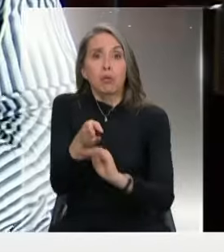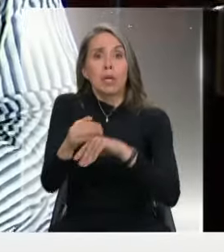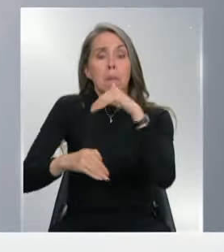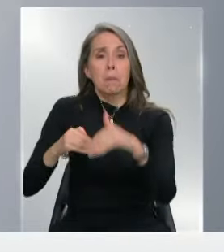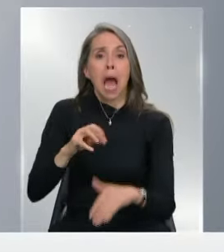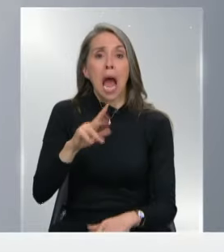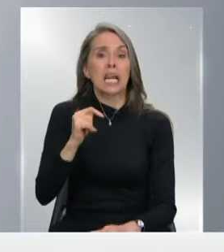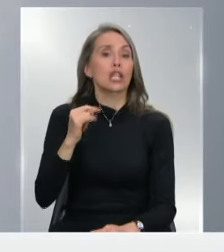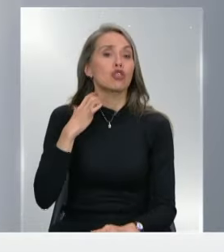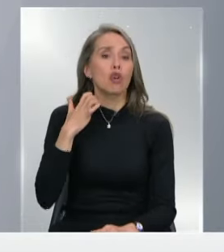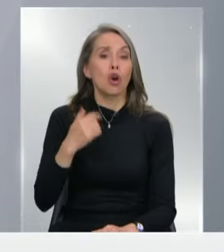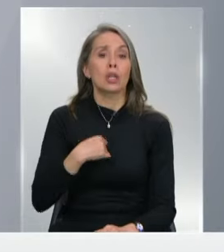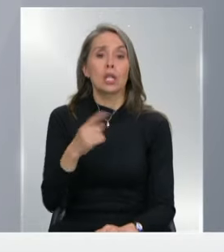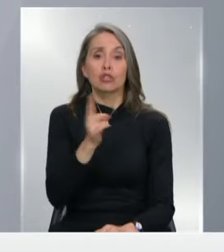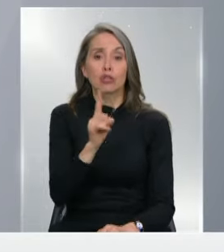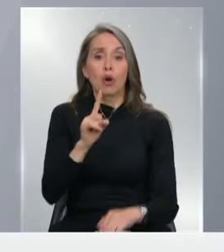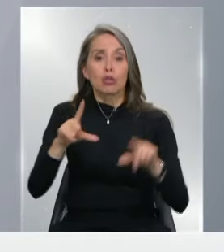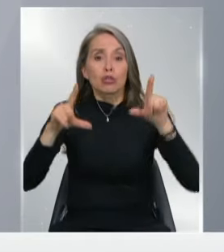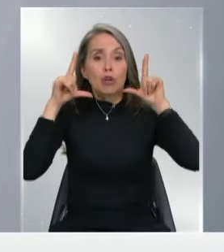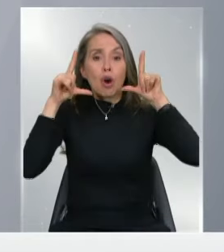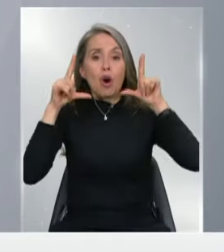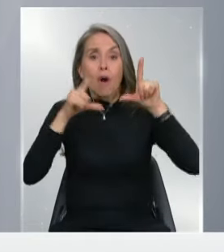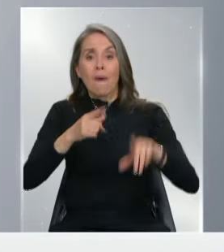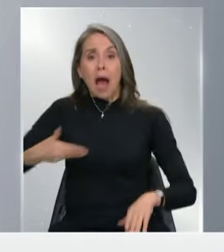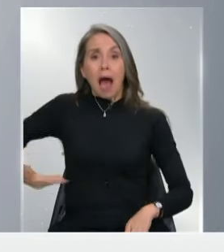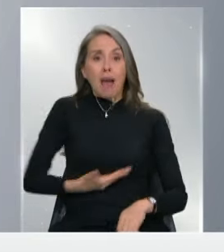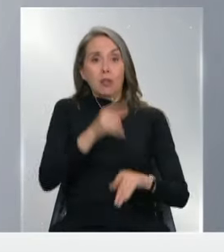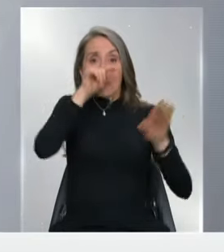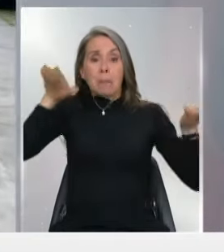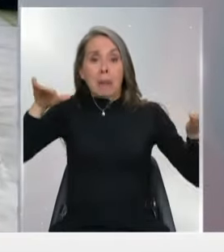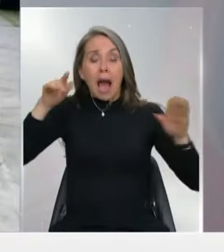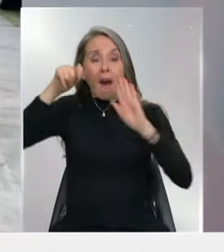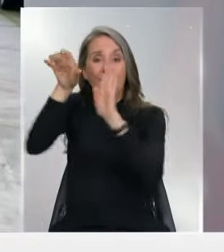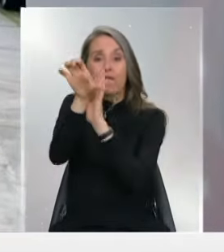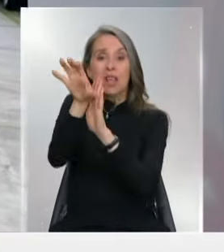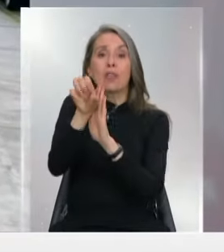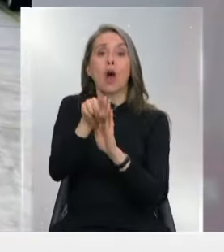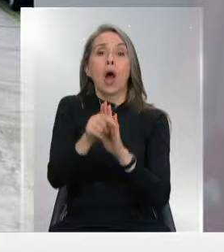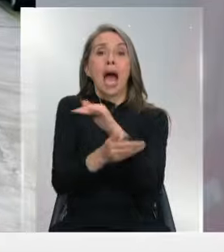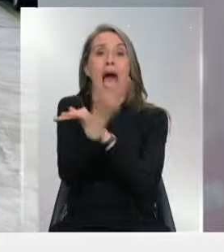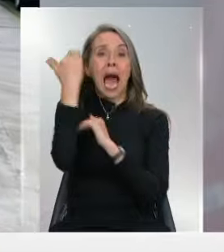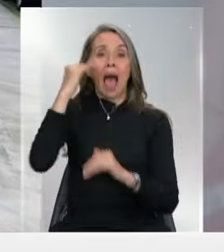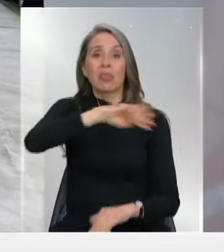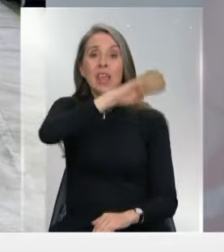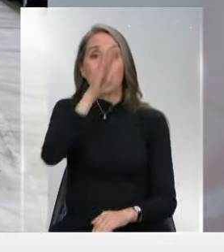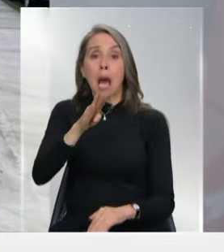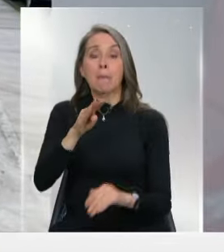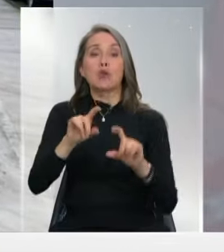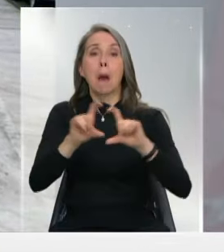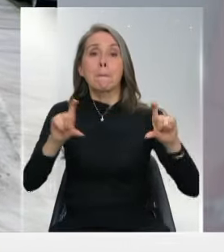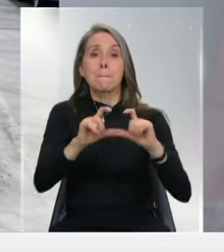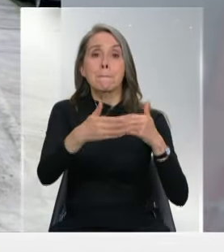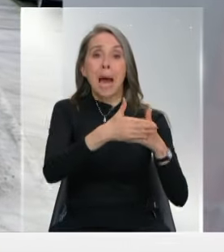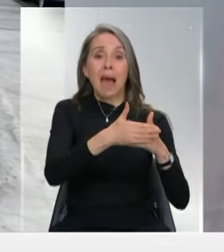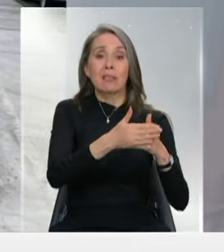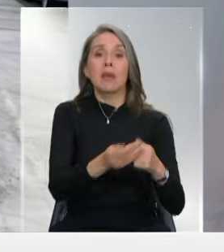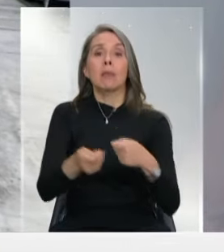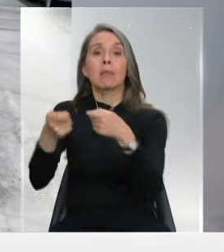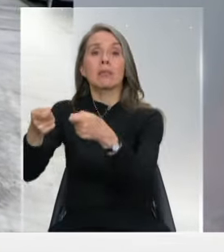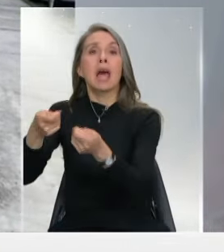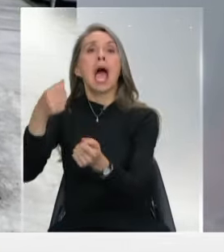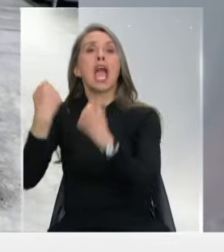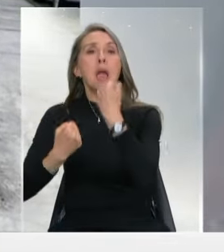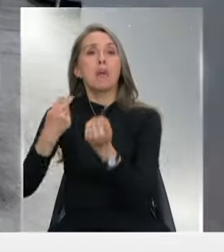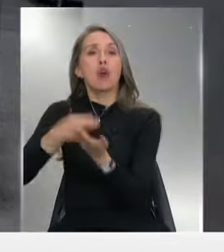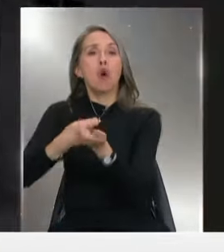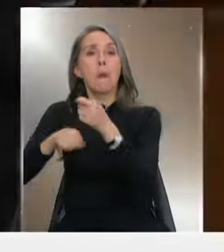Ritoque, mucho menos ser el protagonista del video, y que todo se debe a la clonación de su antigua camioneta que entregó una compraventa a principios